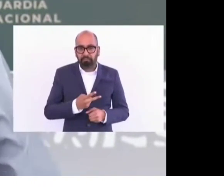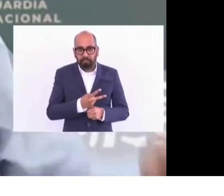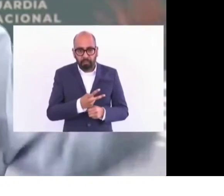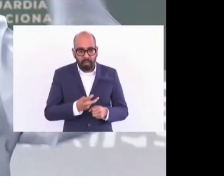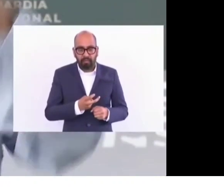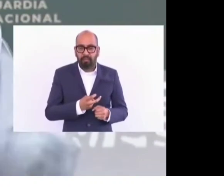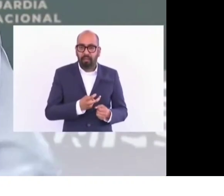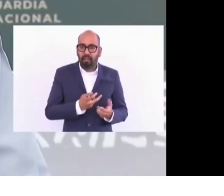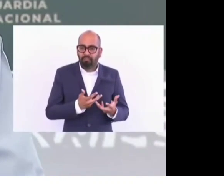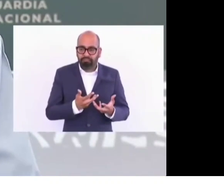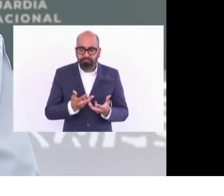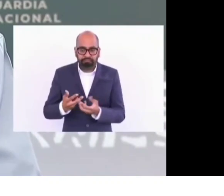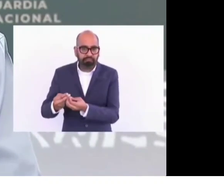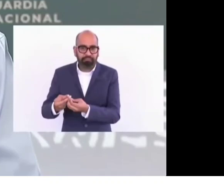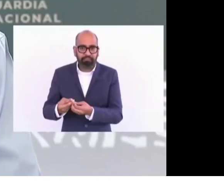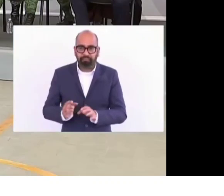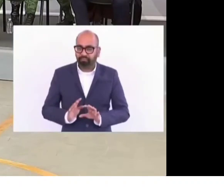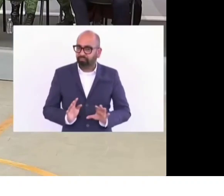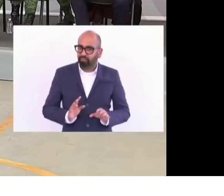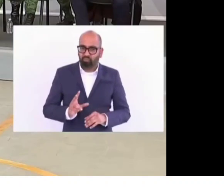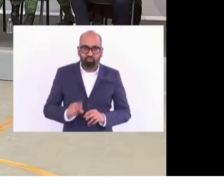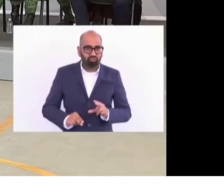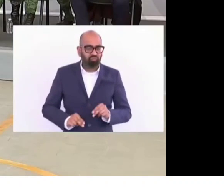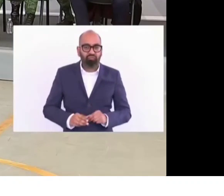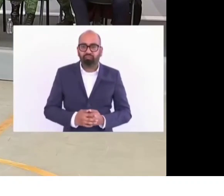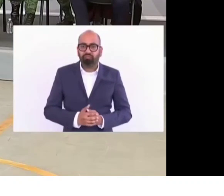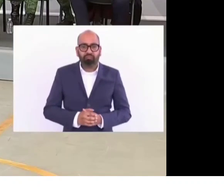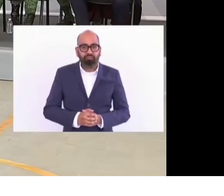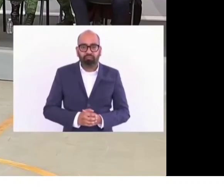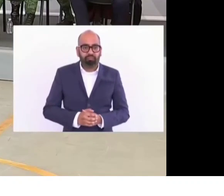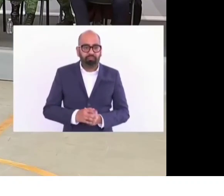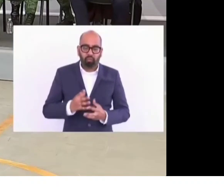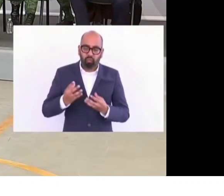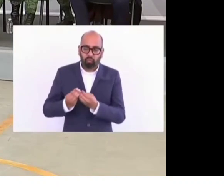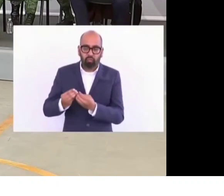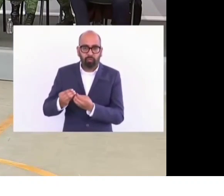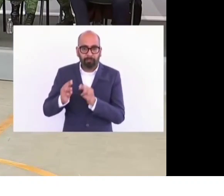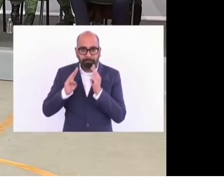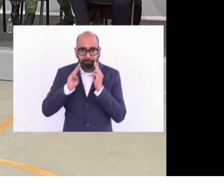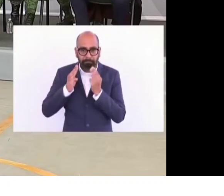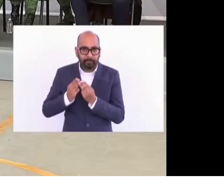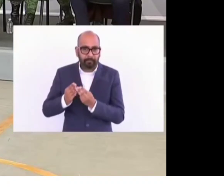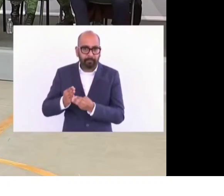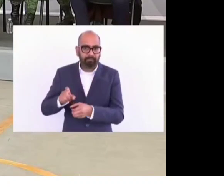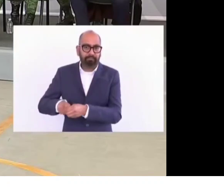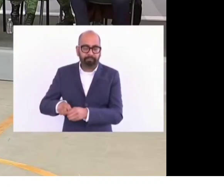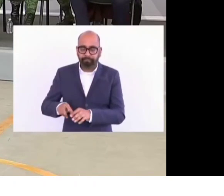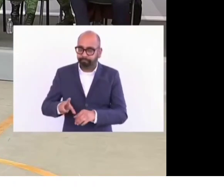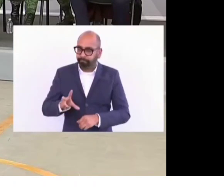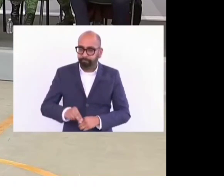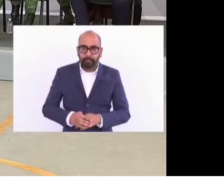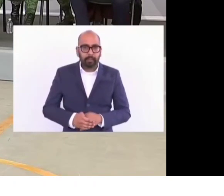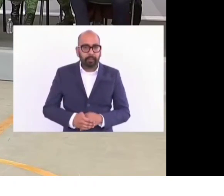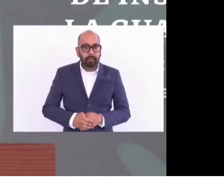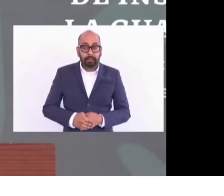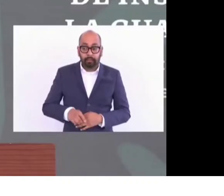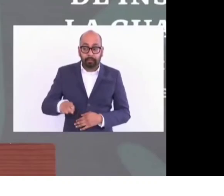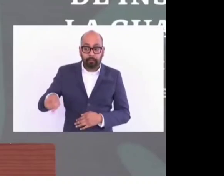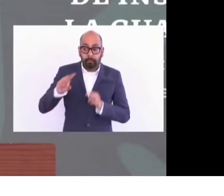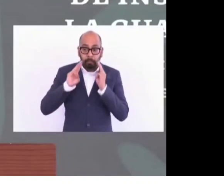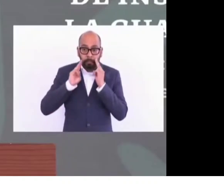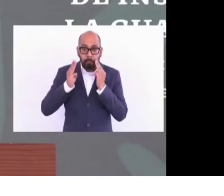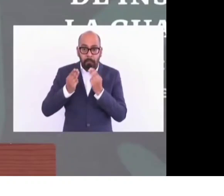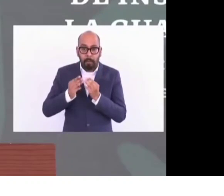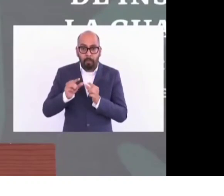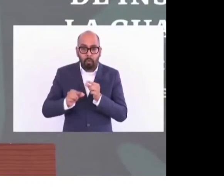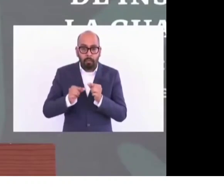se los lleven a las filas de la delincuencia, que no tenga un ejército